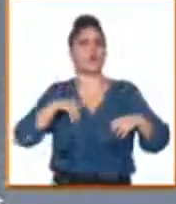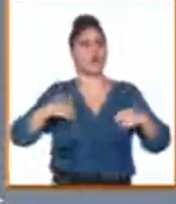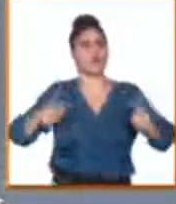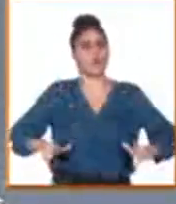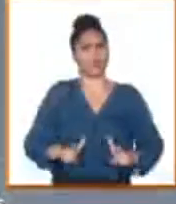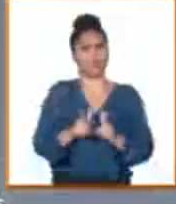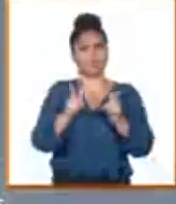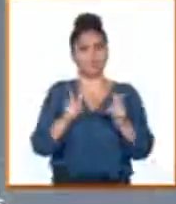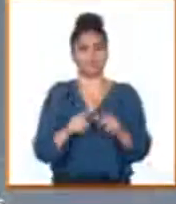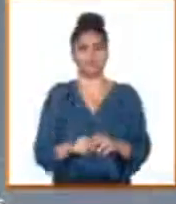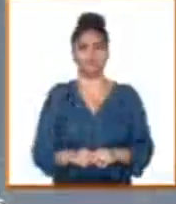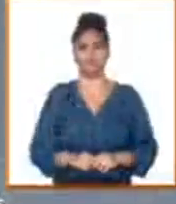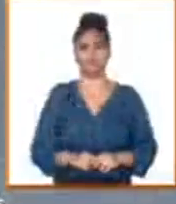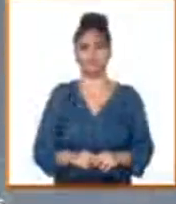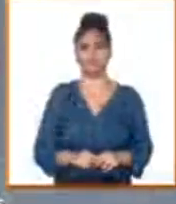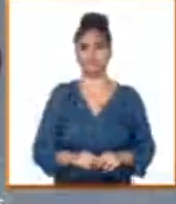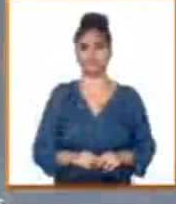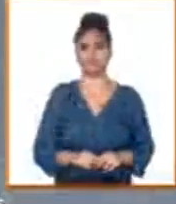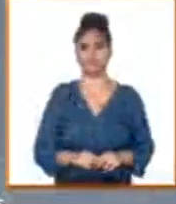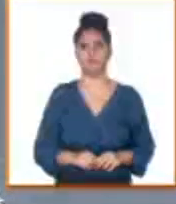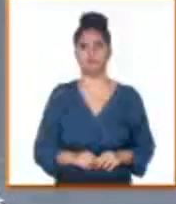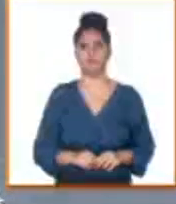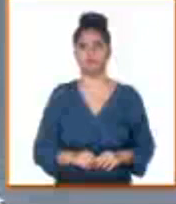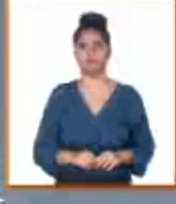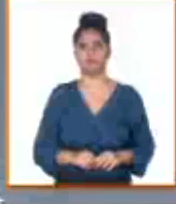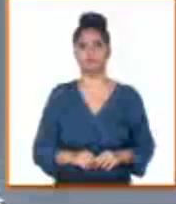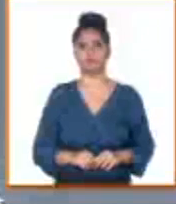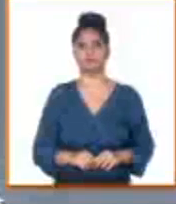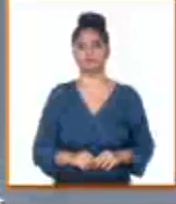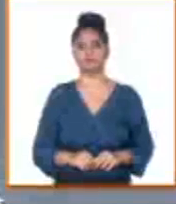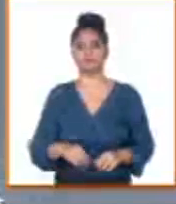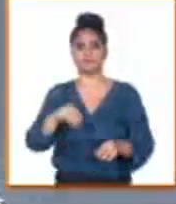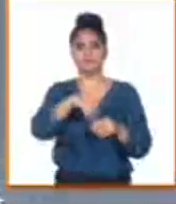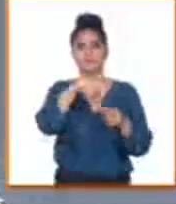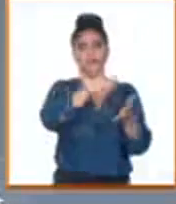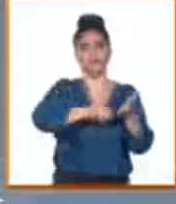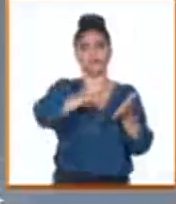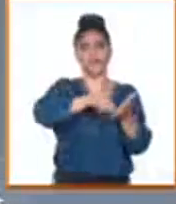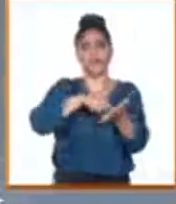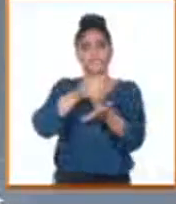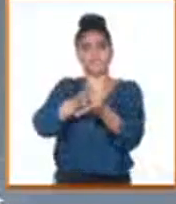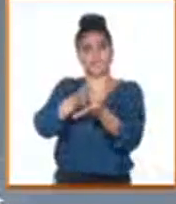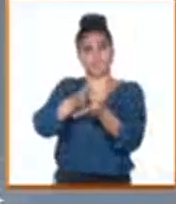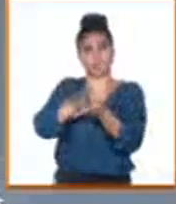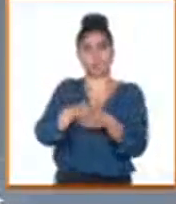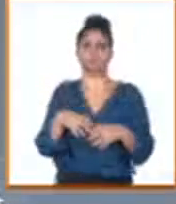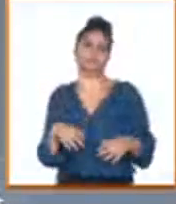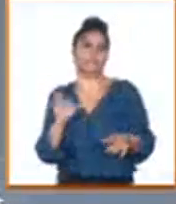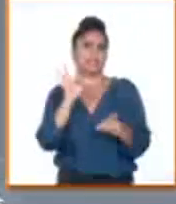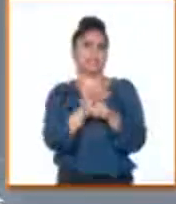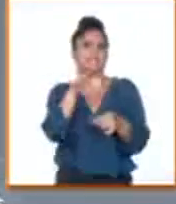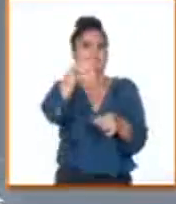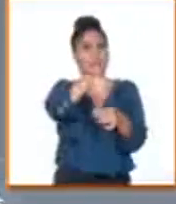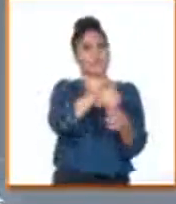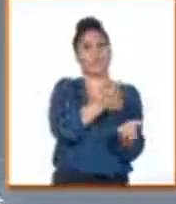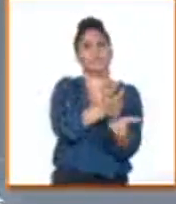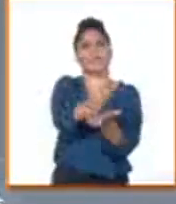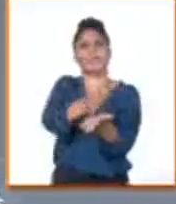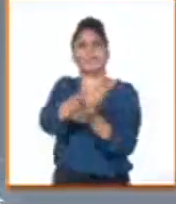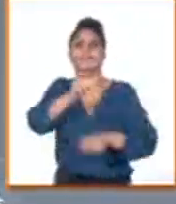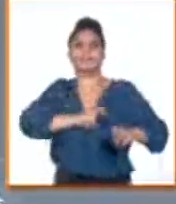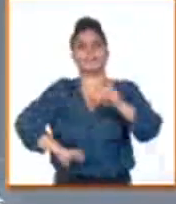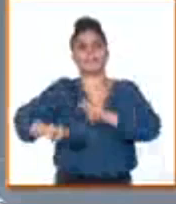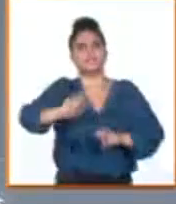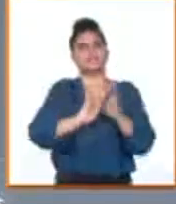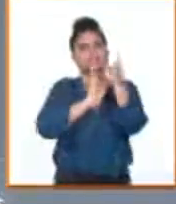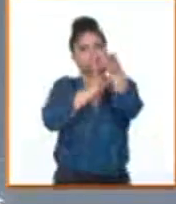empezar a hacer entonces la incorporación de esos contenidos en los planes de estudio que tenemos nosotros. Hay que empezar a incorporar eso en las líneas de investigación, porque hay que dar un seguimiento